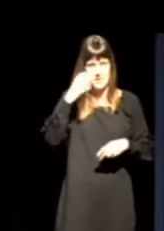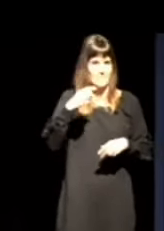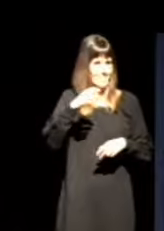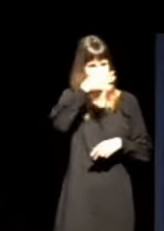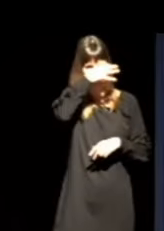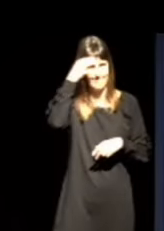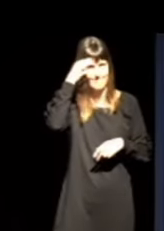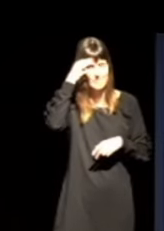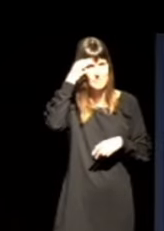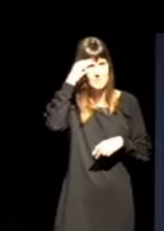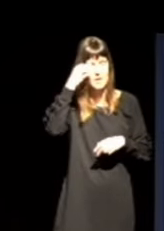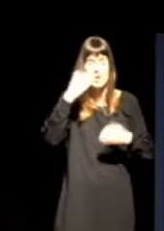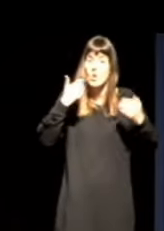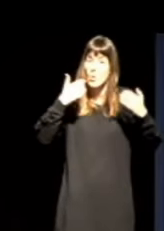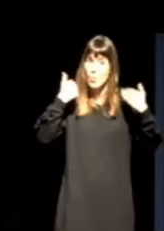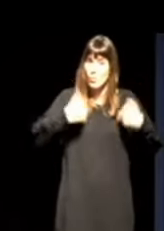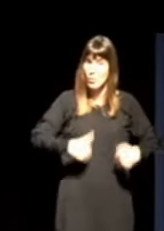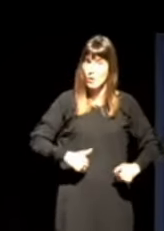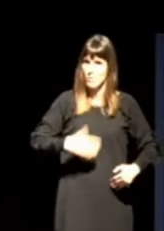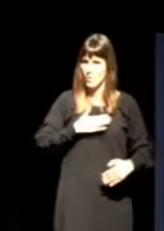sabemos escuchar nuestro cuerpo.